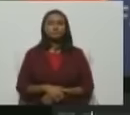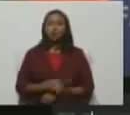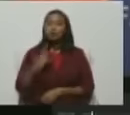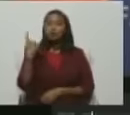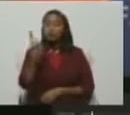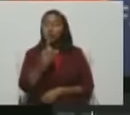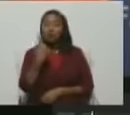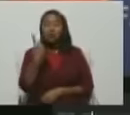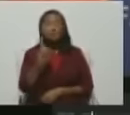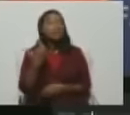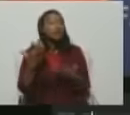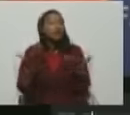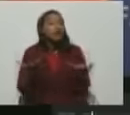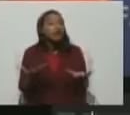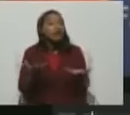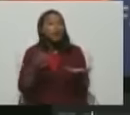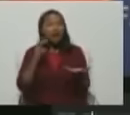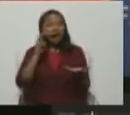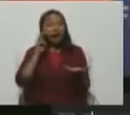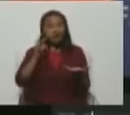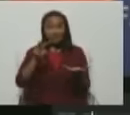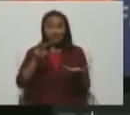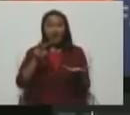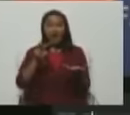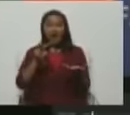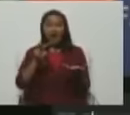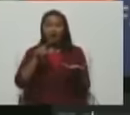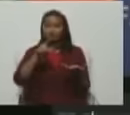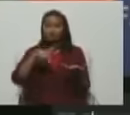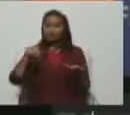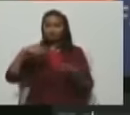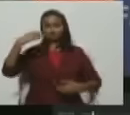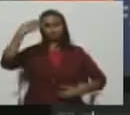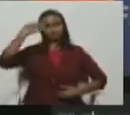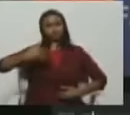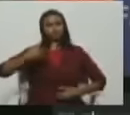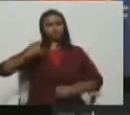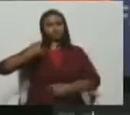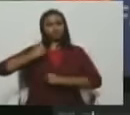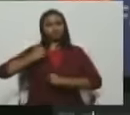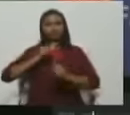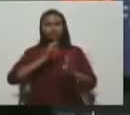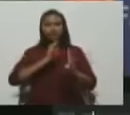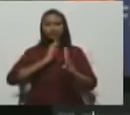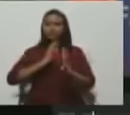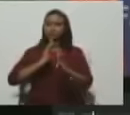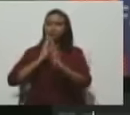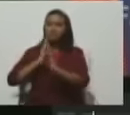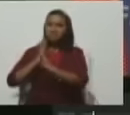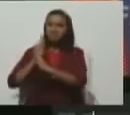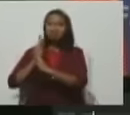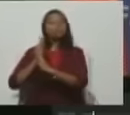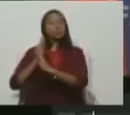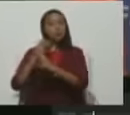imágenes, esas imágenes hablan por sí mismo. Quiero saludar a todas las